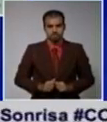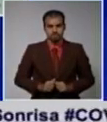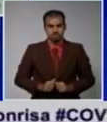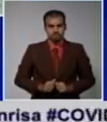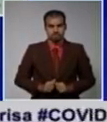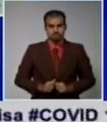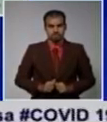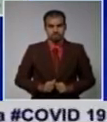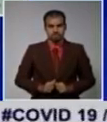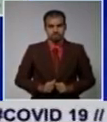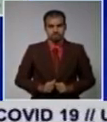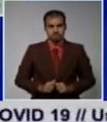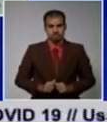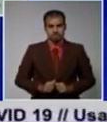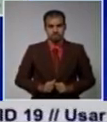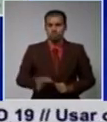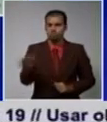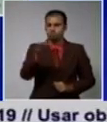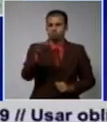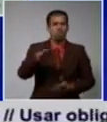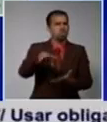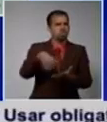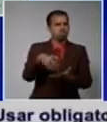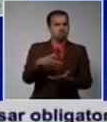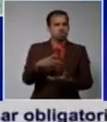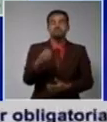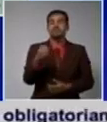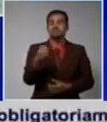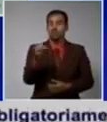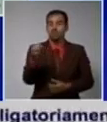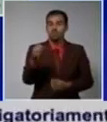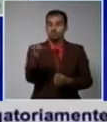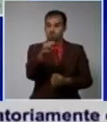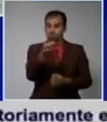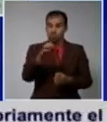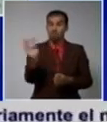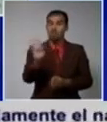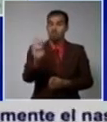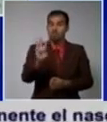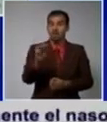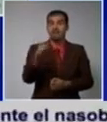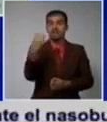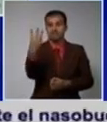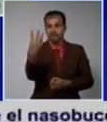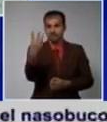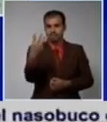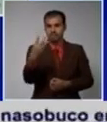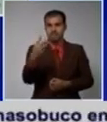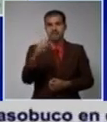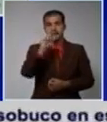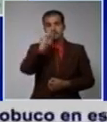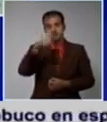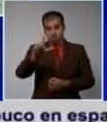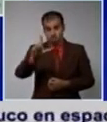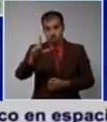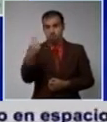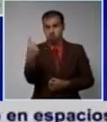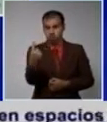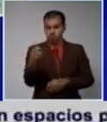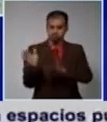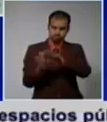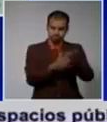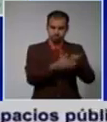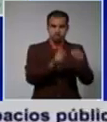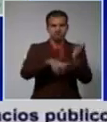casos, pues 3 son del municipio de local común. Matanzas confirma 9